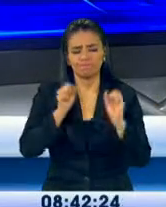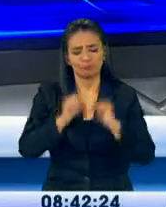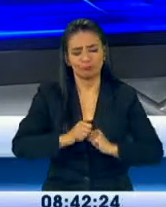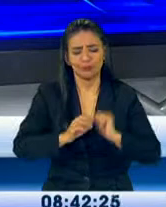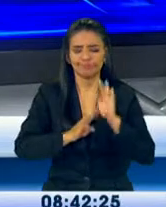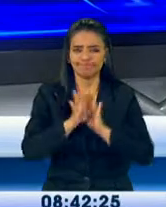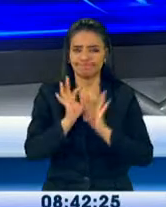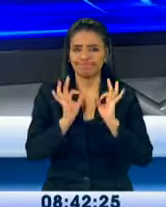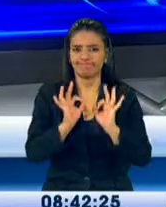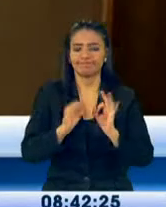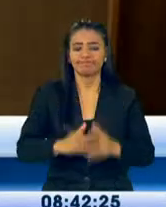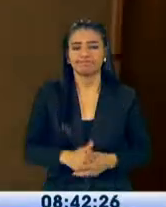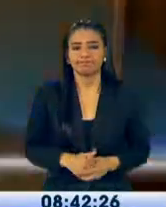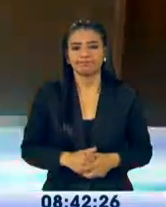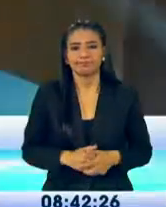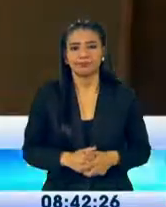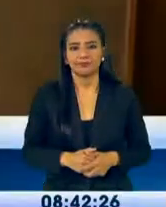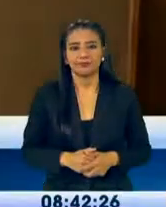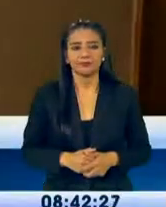adelante.